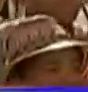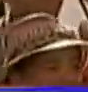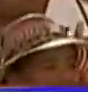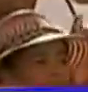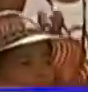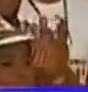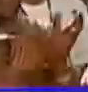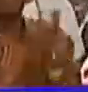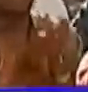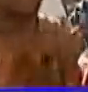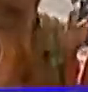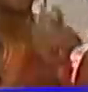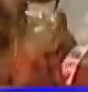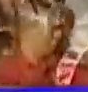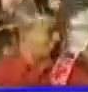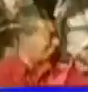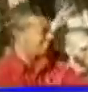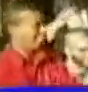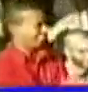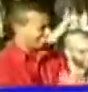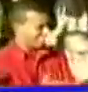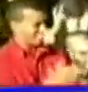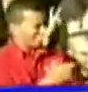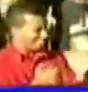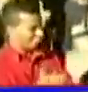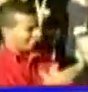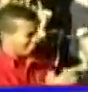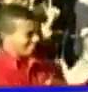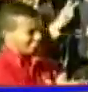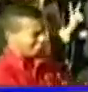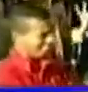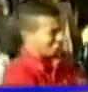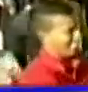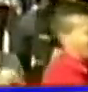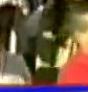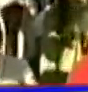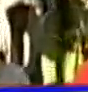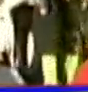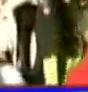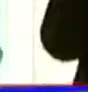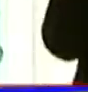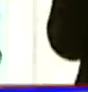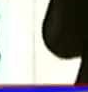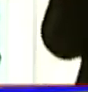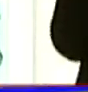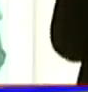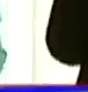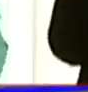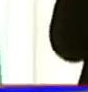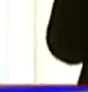suele cocotear. Ya que el ávila cubierto de rosa.